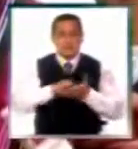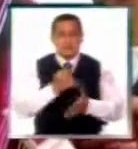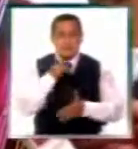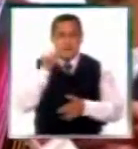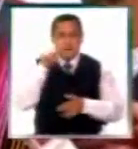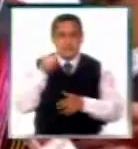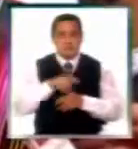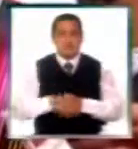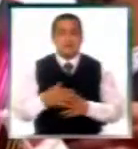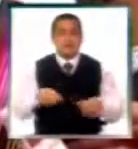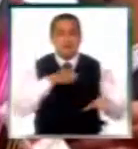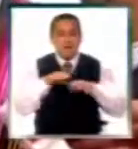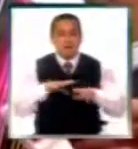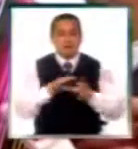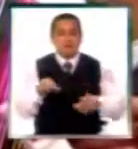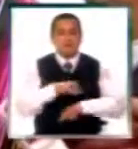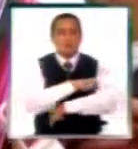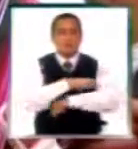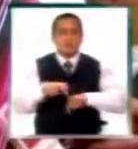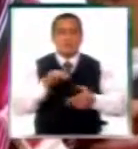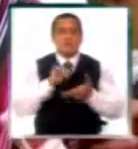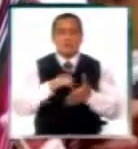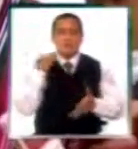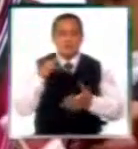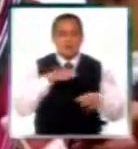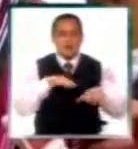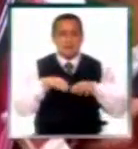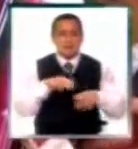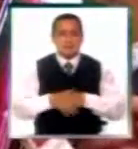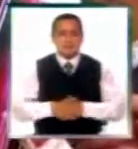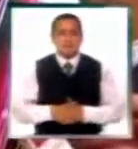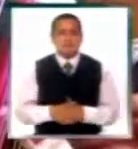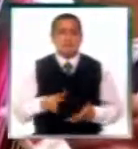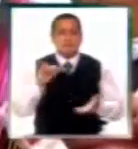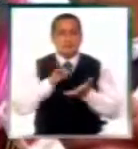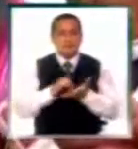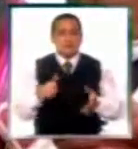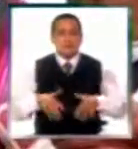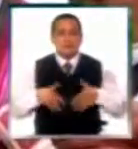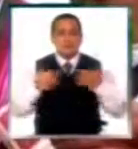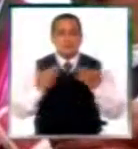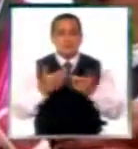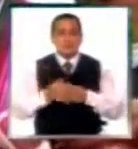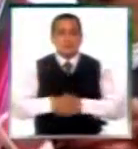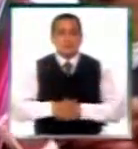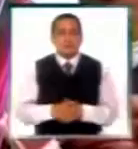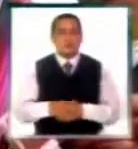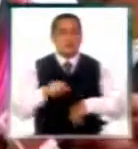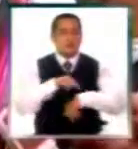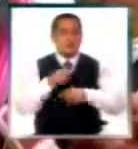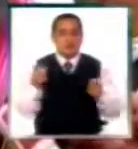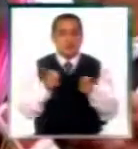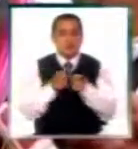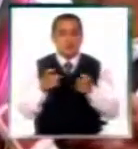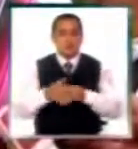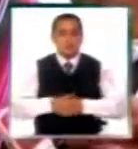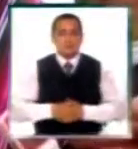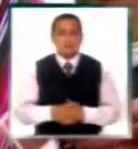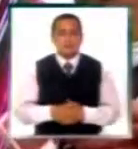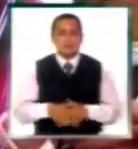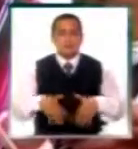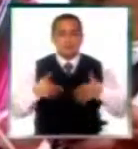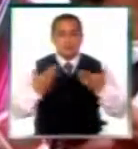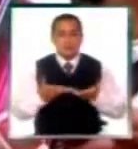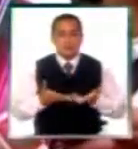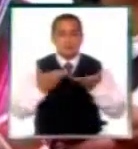allá actúen con el profesionalismo que siempre los caracteriza y que podamos en el corto tiempo